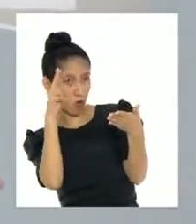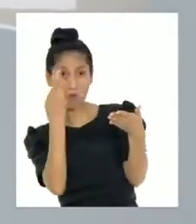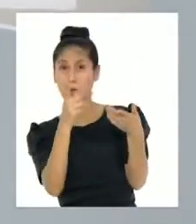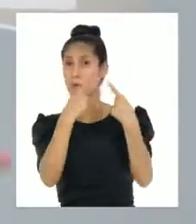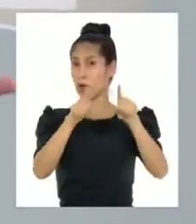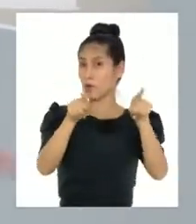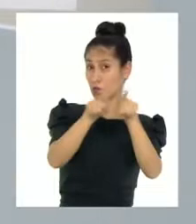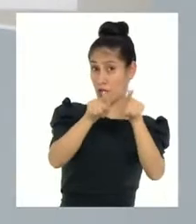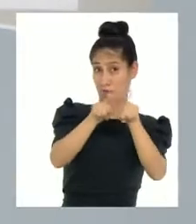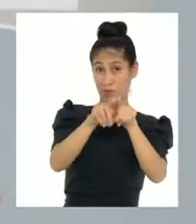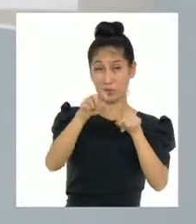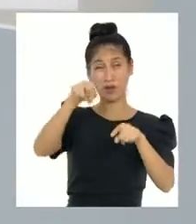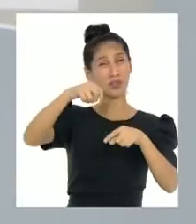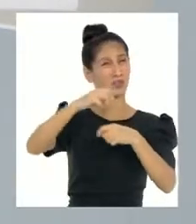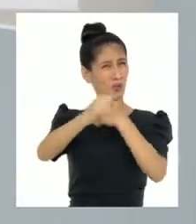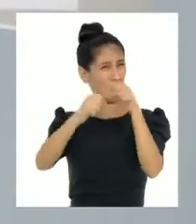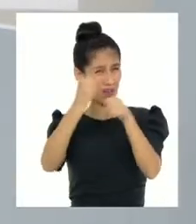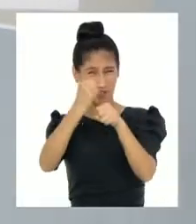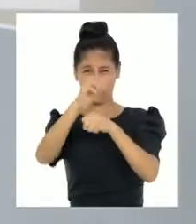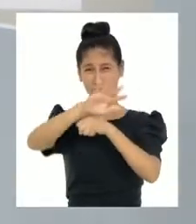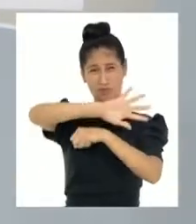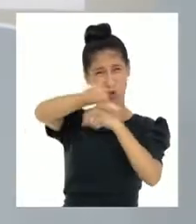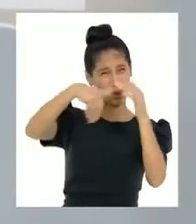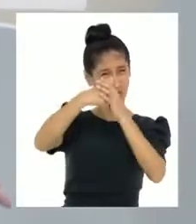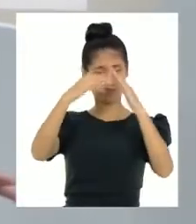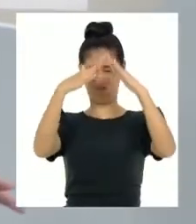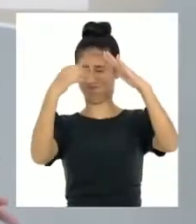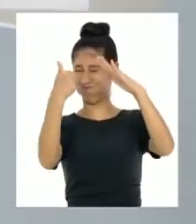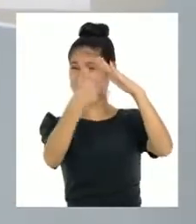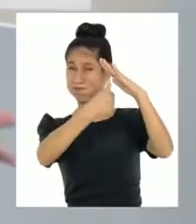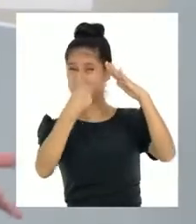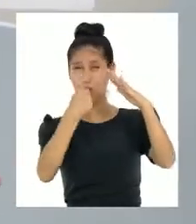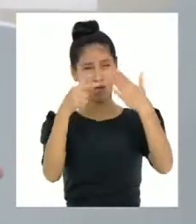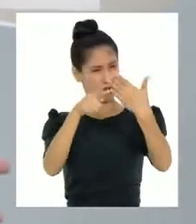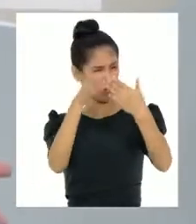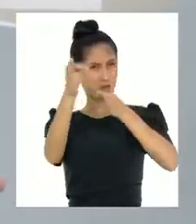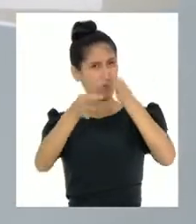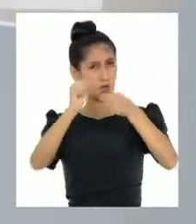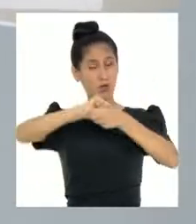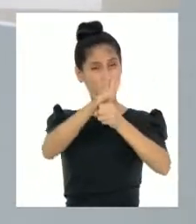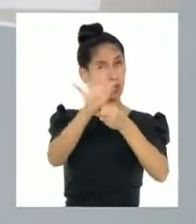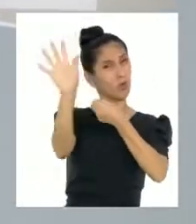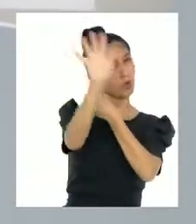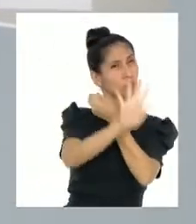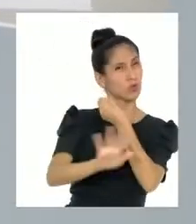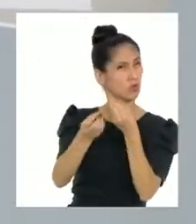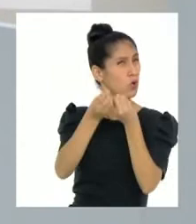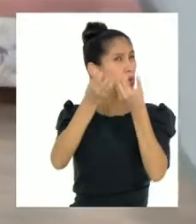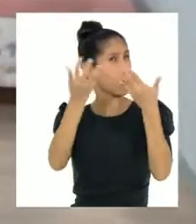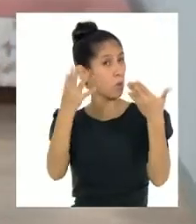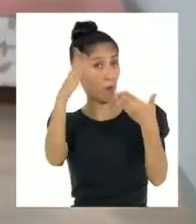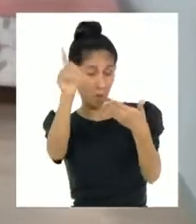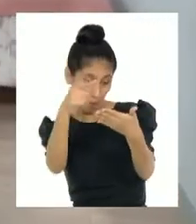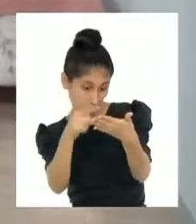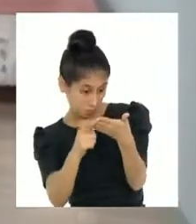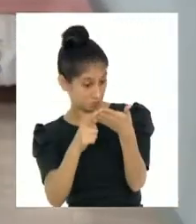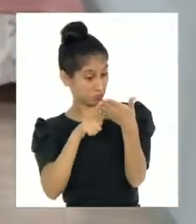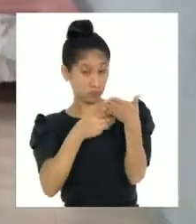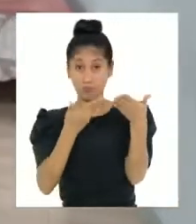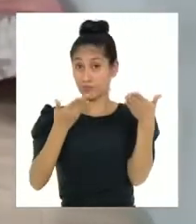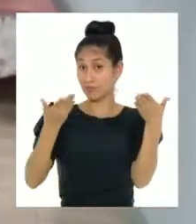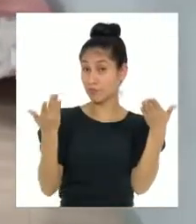cual recibimos muchos mensajes que nos enseñaban cómo protegernos de la COVID-19, ¿cierto?